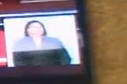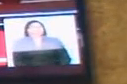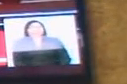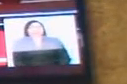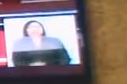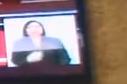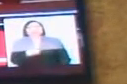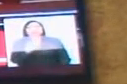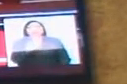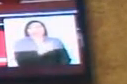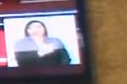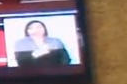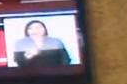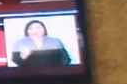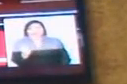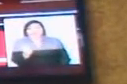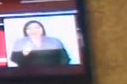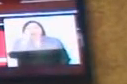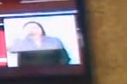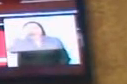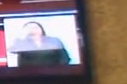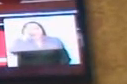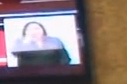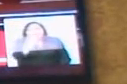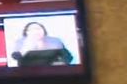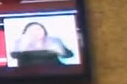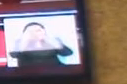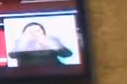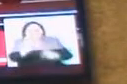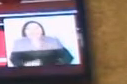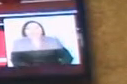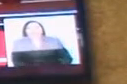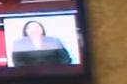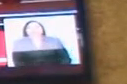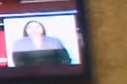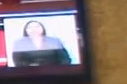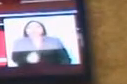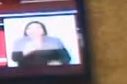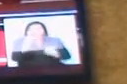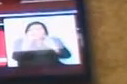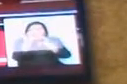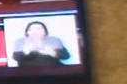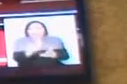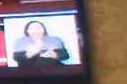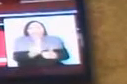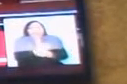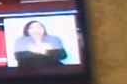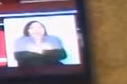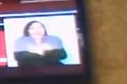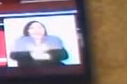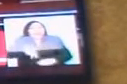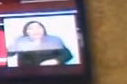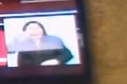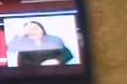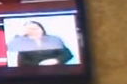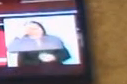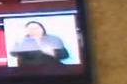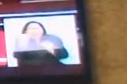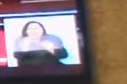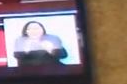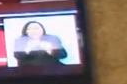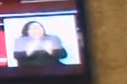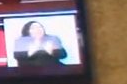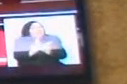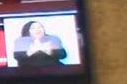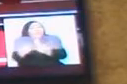Los invoco a que sea el respeto, la tolerancia y el amor a la patria los que